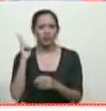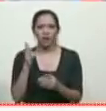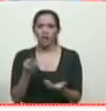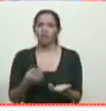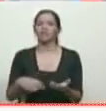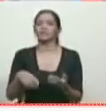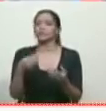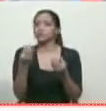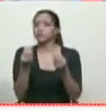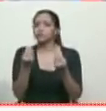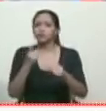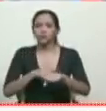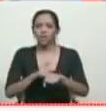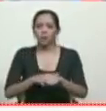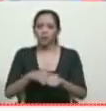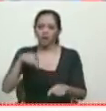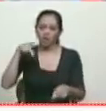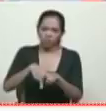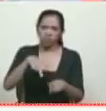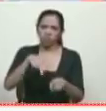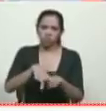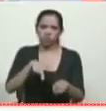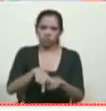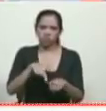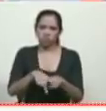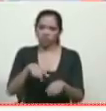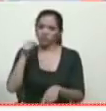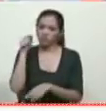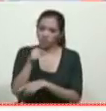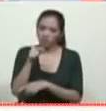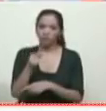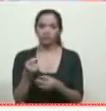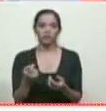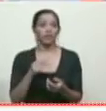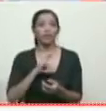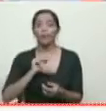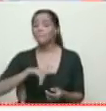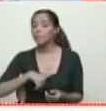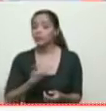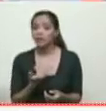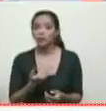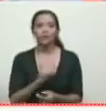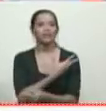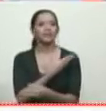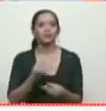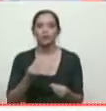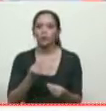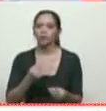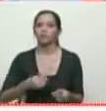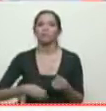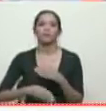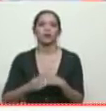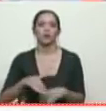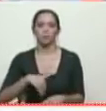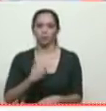Boris. Y no han podido ni van a poder, porque nosotros tenemos esa conciencia, esa información, esa organización y esa